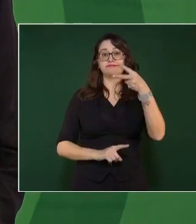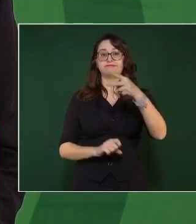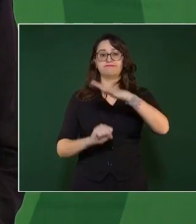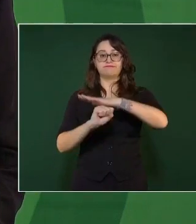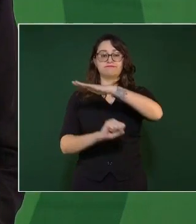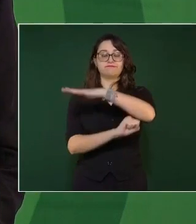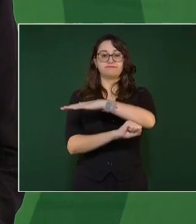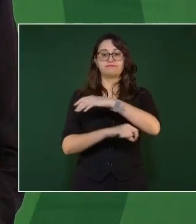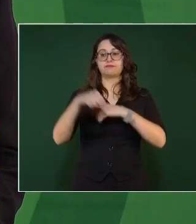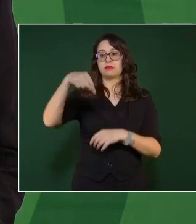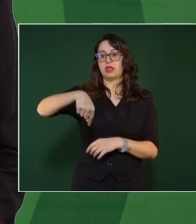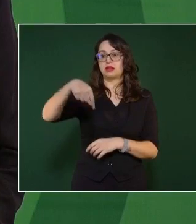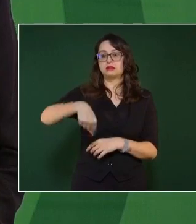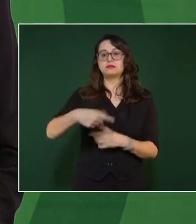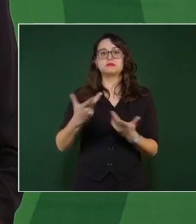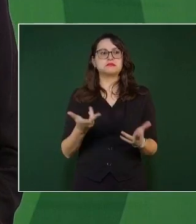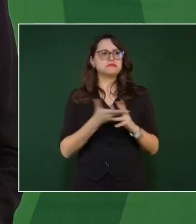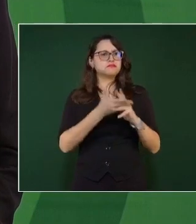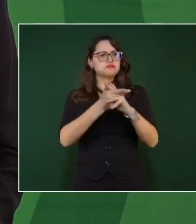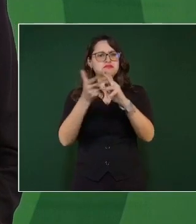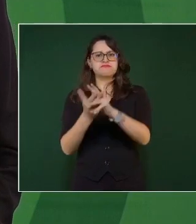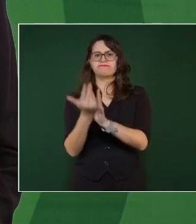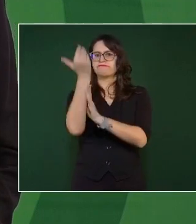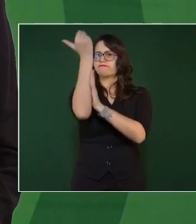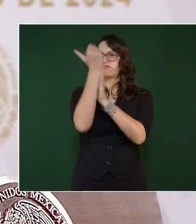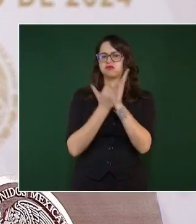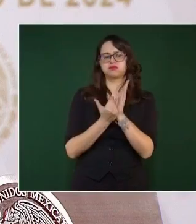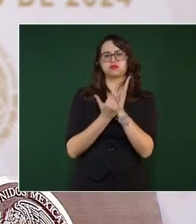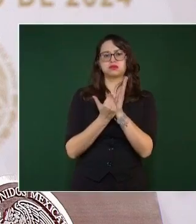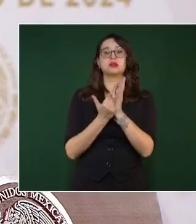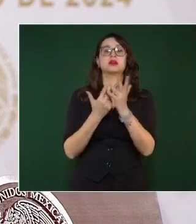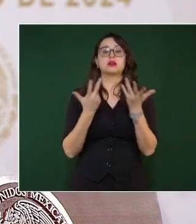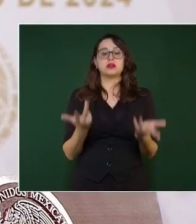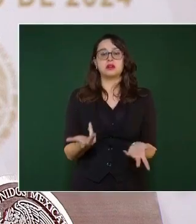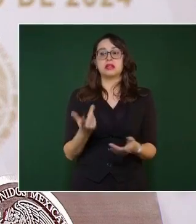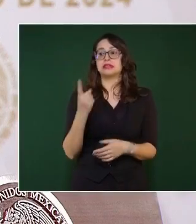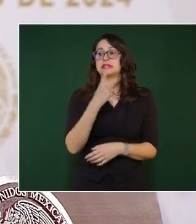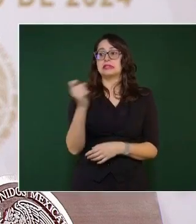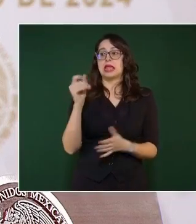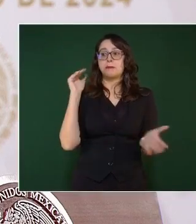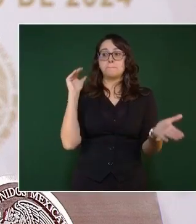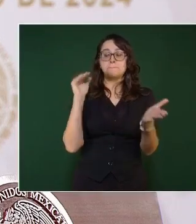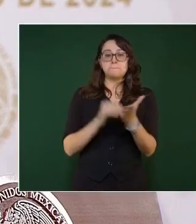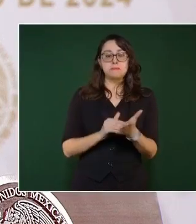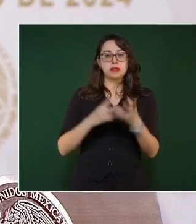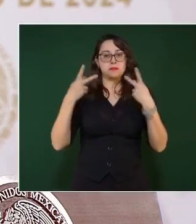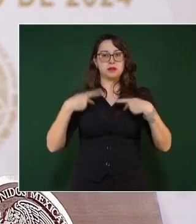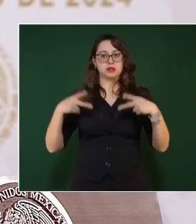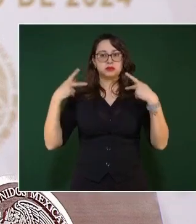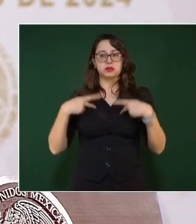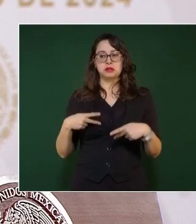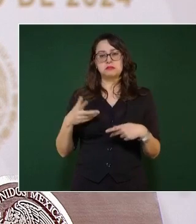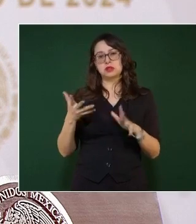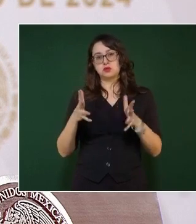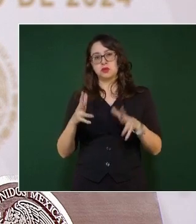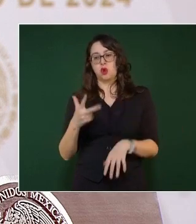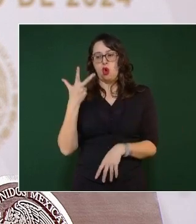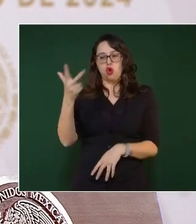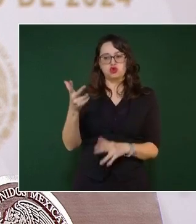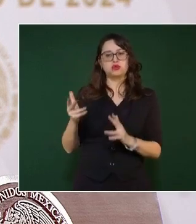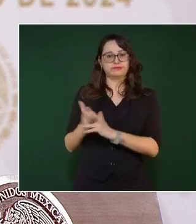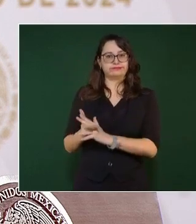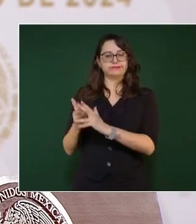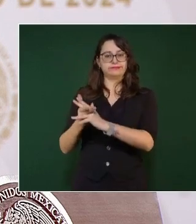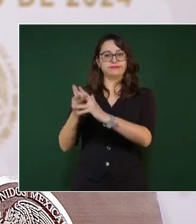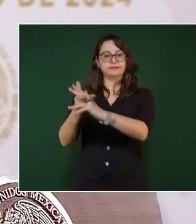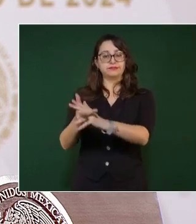número 24 con menor tasa de homicidios, una tasa de 8 por cada 100,000 habitantes. Somos el número 25 con menor